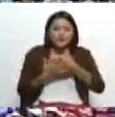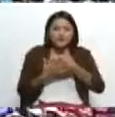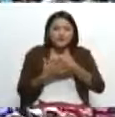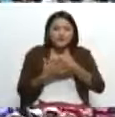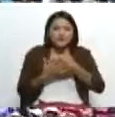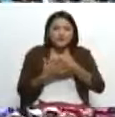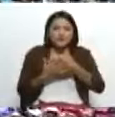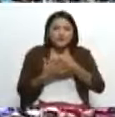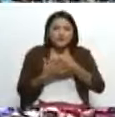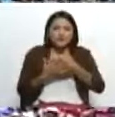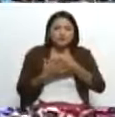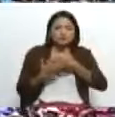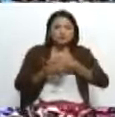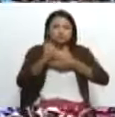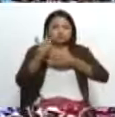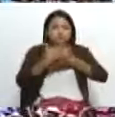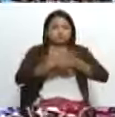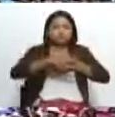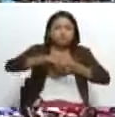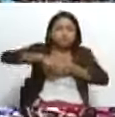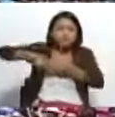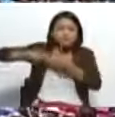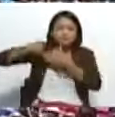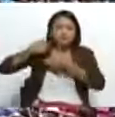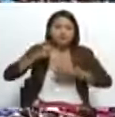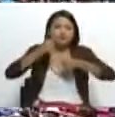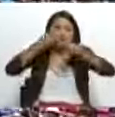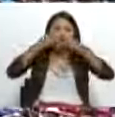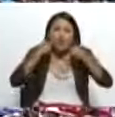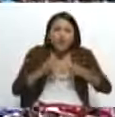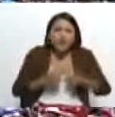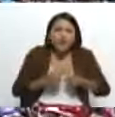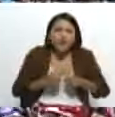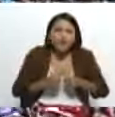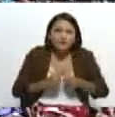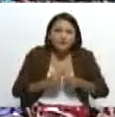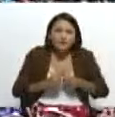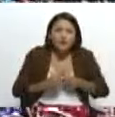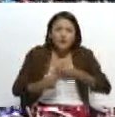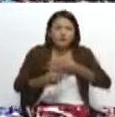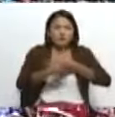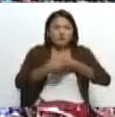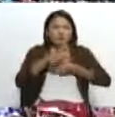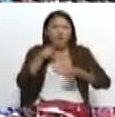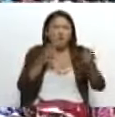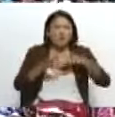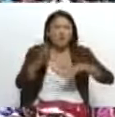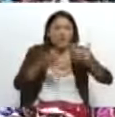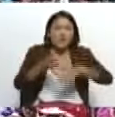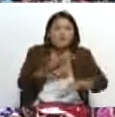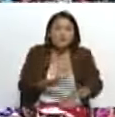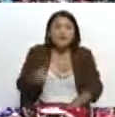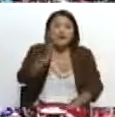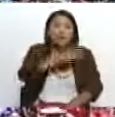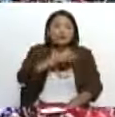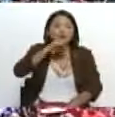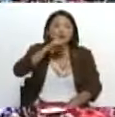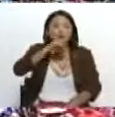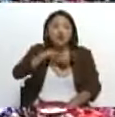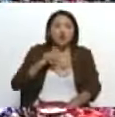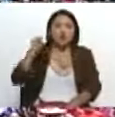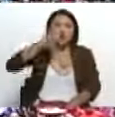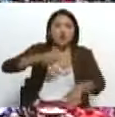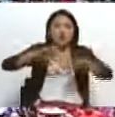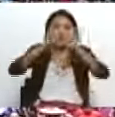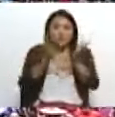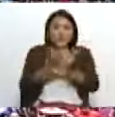totalmente saqueado. Fue el mayor de los genocidios que pudo haber en la historia. Hoy en día,